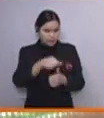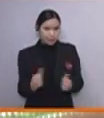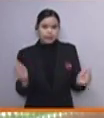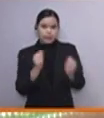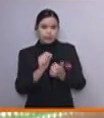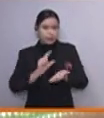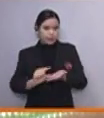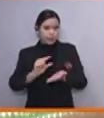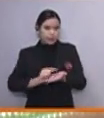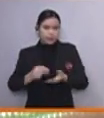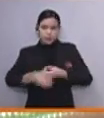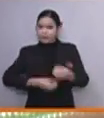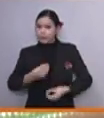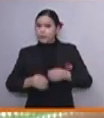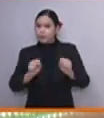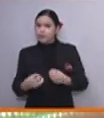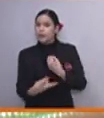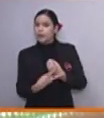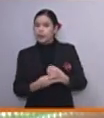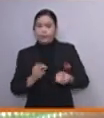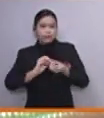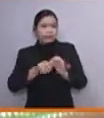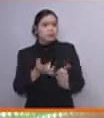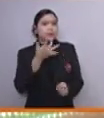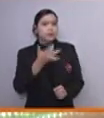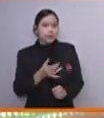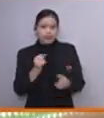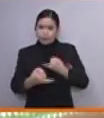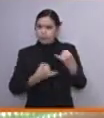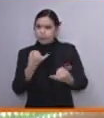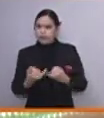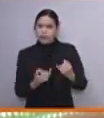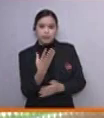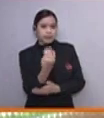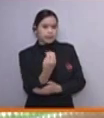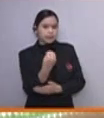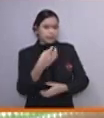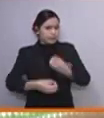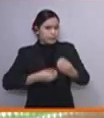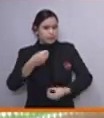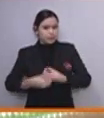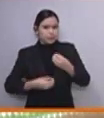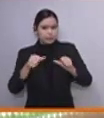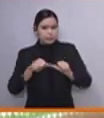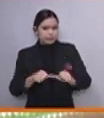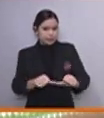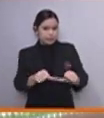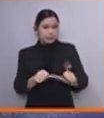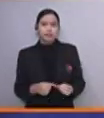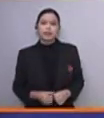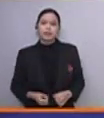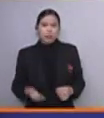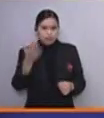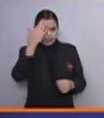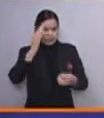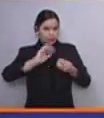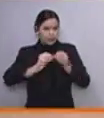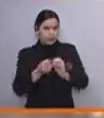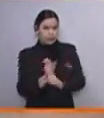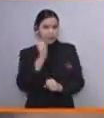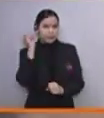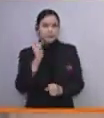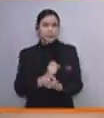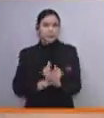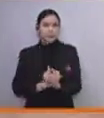bonos sorteos puedes recolectar todos tus números favoritos y jugarlos hasta por 14 sorteos consecutivos. Acompáñame a conocer el primer dígito y este